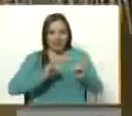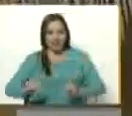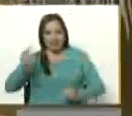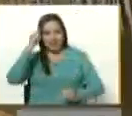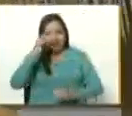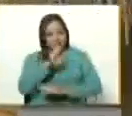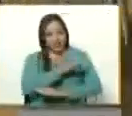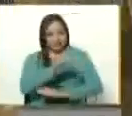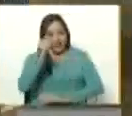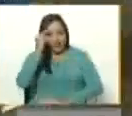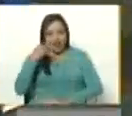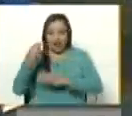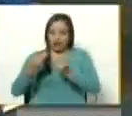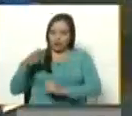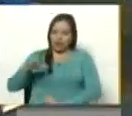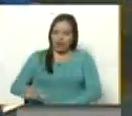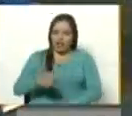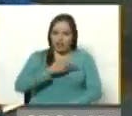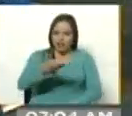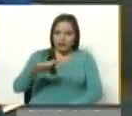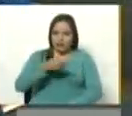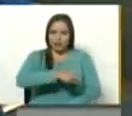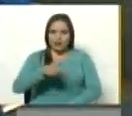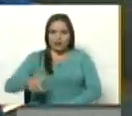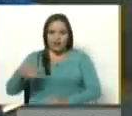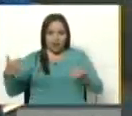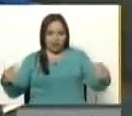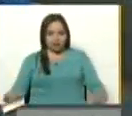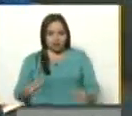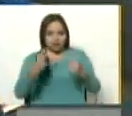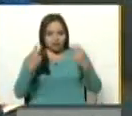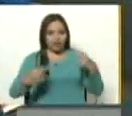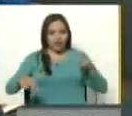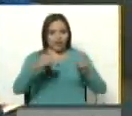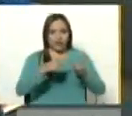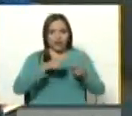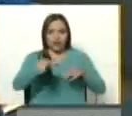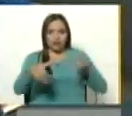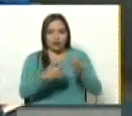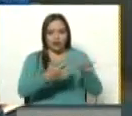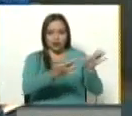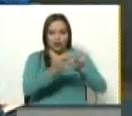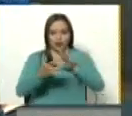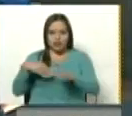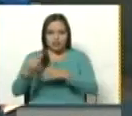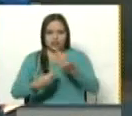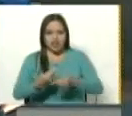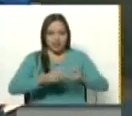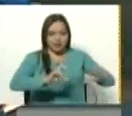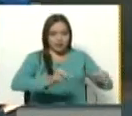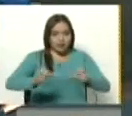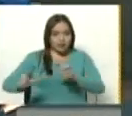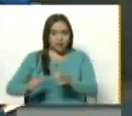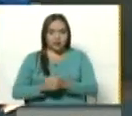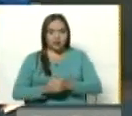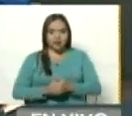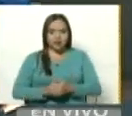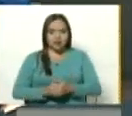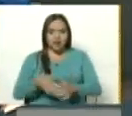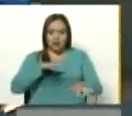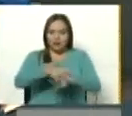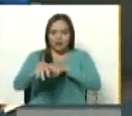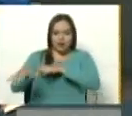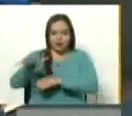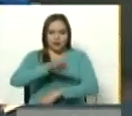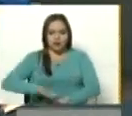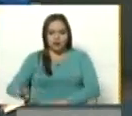Buenos días a ti y a toda la audiencia que nos sintoniza hasta ahora a través de la señal de Venezolana de Televisión, de todas las emisoras aliadas conectadas en buena parte del territorio nacional.